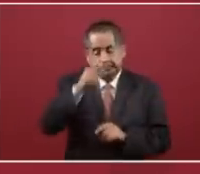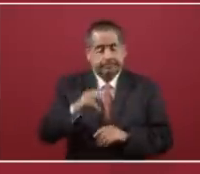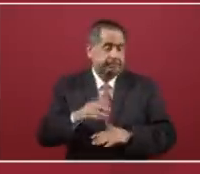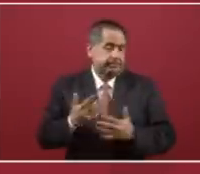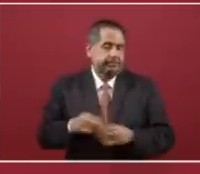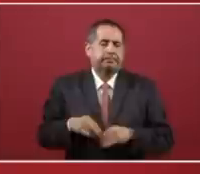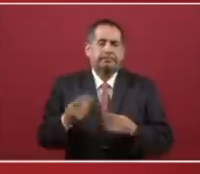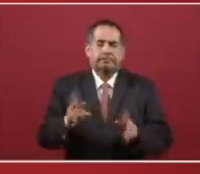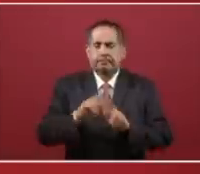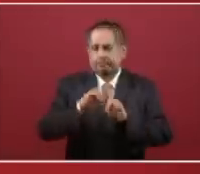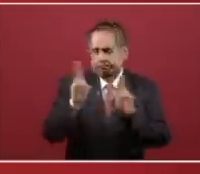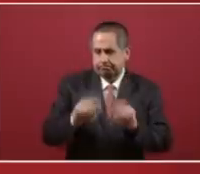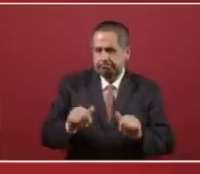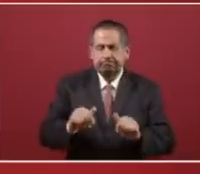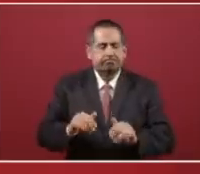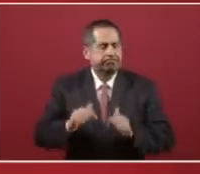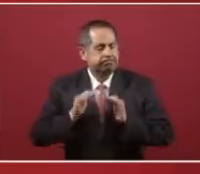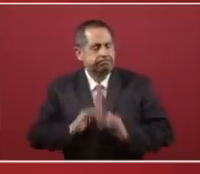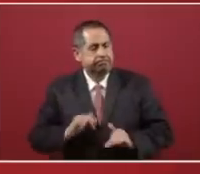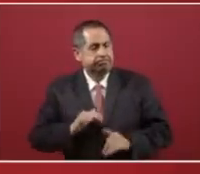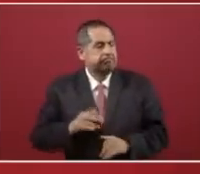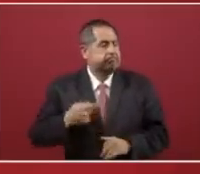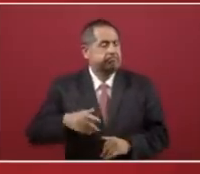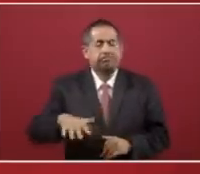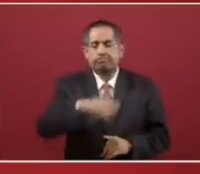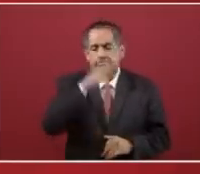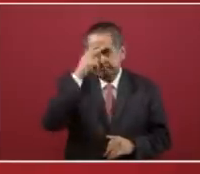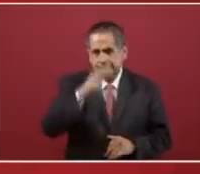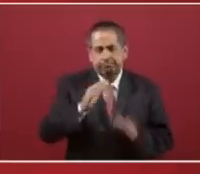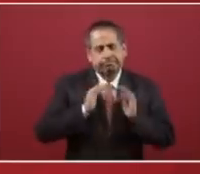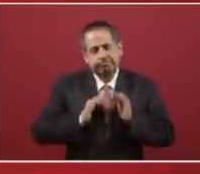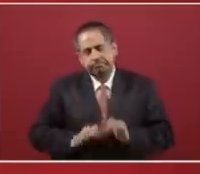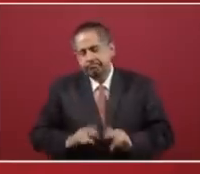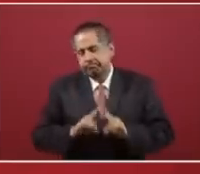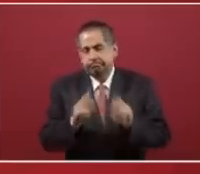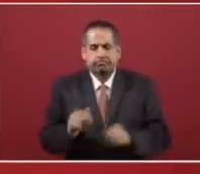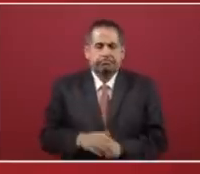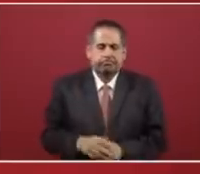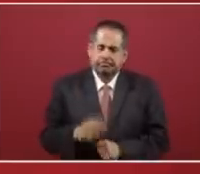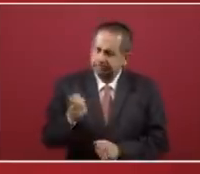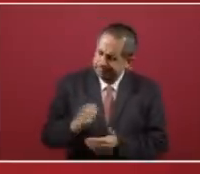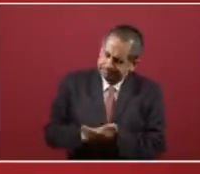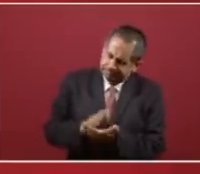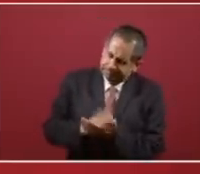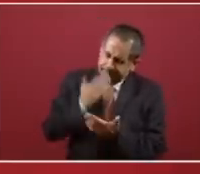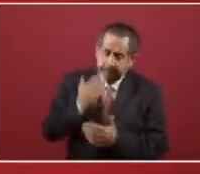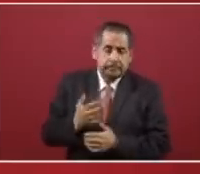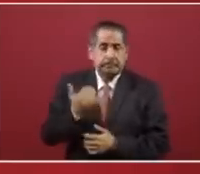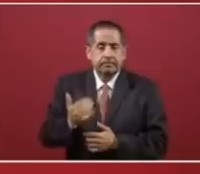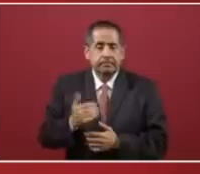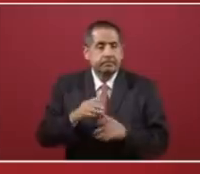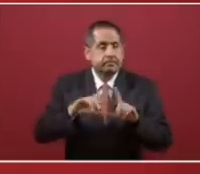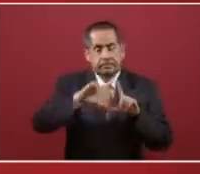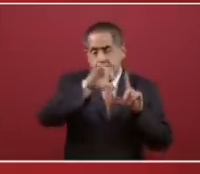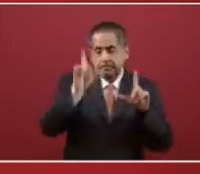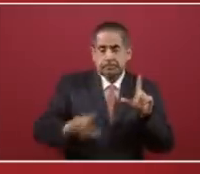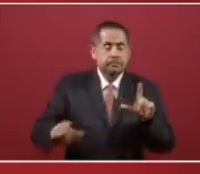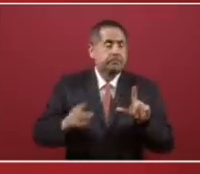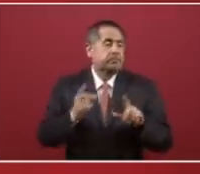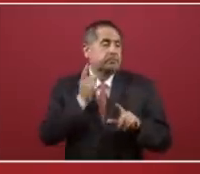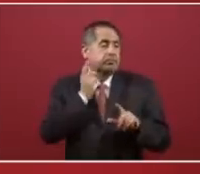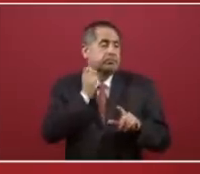la paz y la tranquilidad de los mexicanos entonces celebro eso y agradezco el apoyo